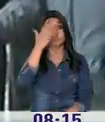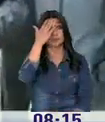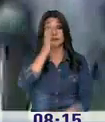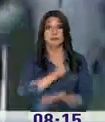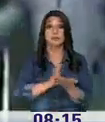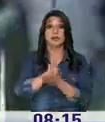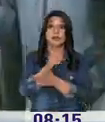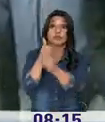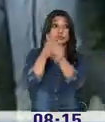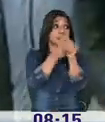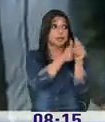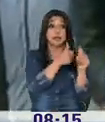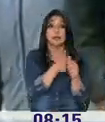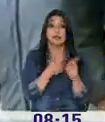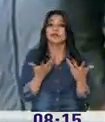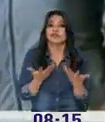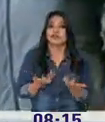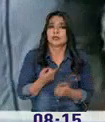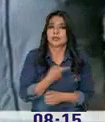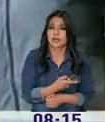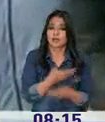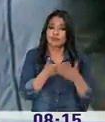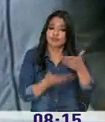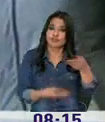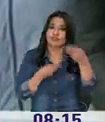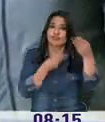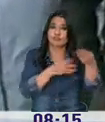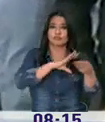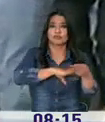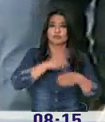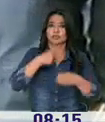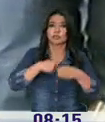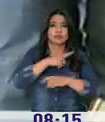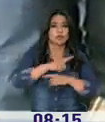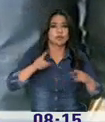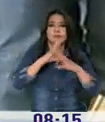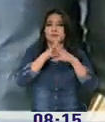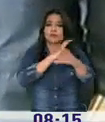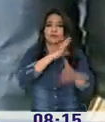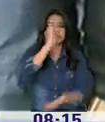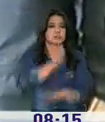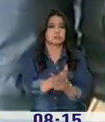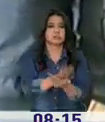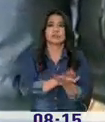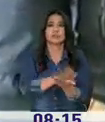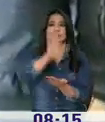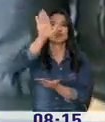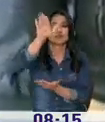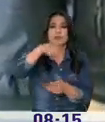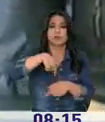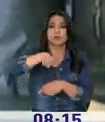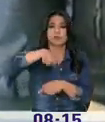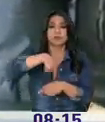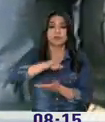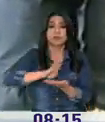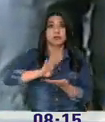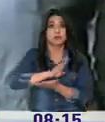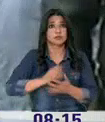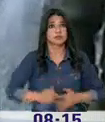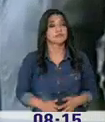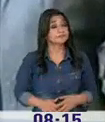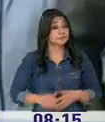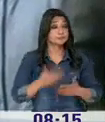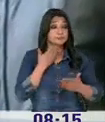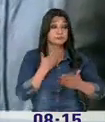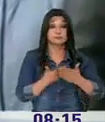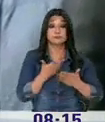barrios de aledaños, como manifiesto, han mandado ya oficios inclusive al municipio para decir que las líneas, por favor, no suban y no pasen por sus barrios.